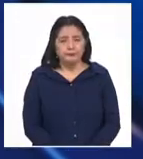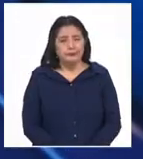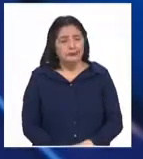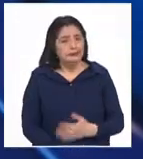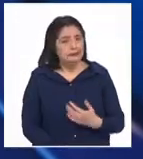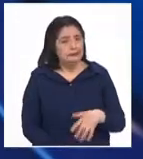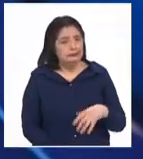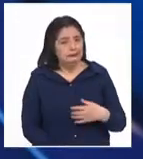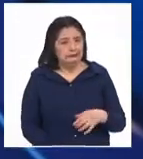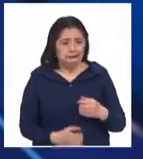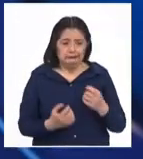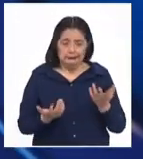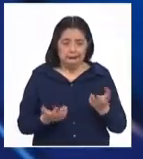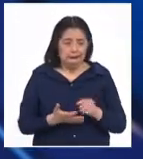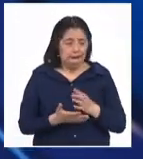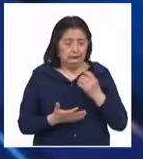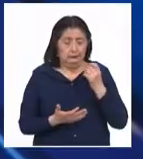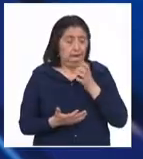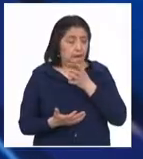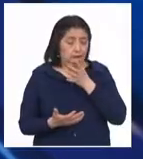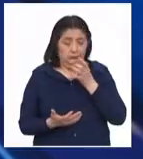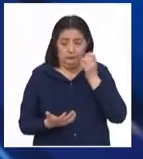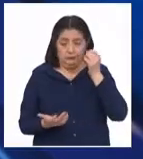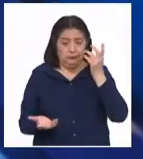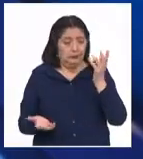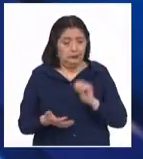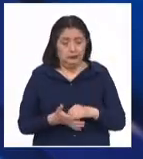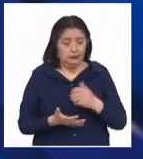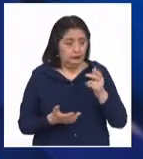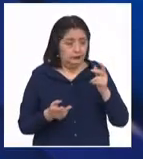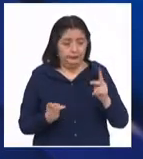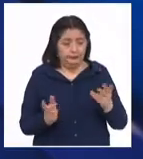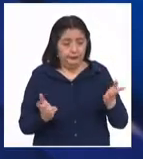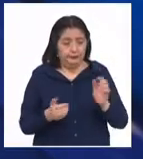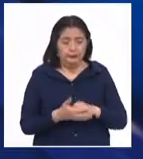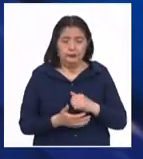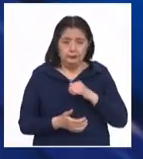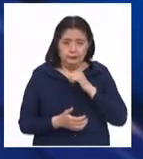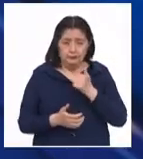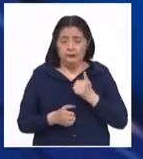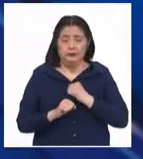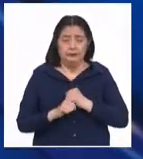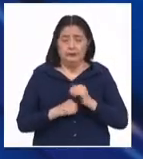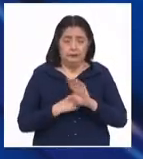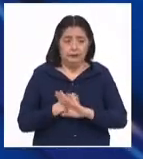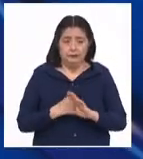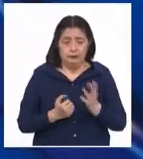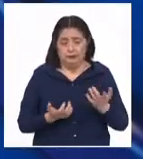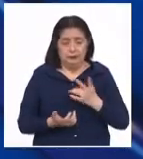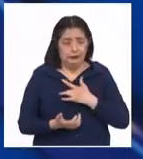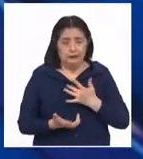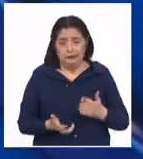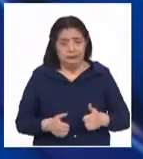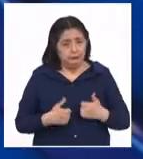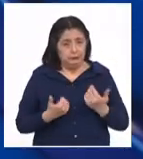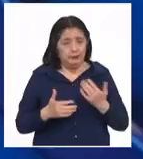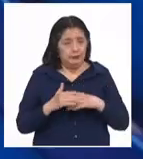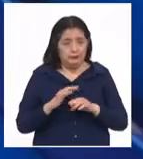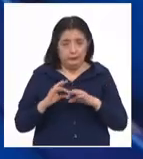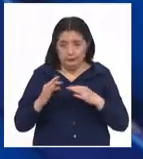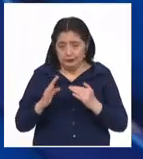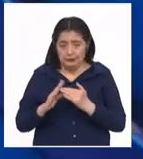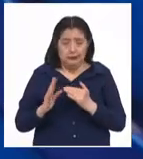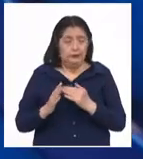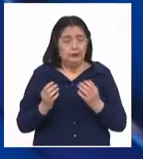De veras que hay situaciones que no se comprenden, que nuevamente nos hablan de esta inseguridad en la que sentimos que vivimos incluso dentro de nuestra